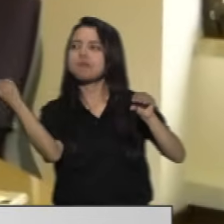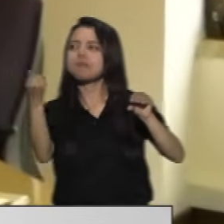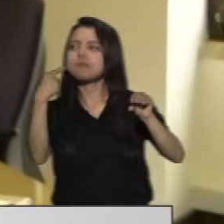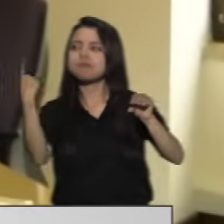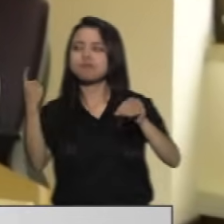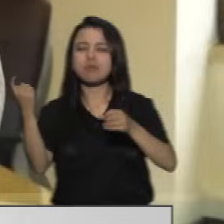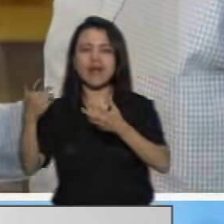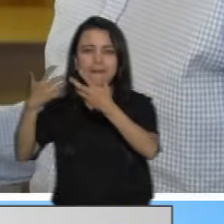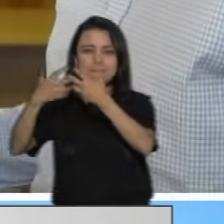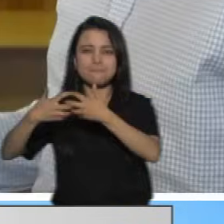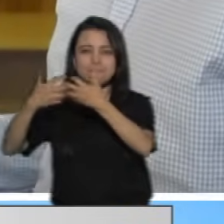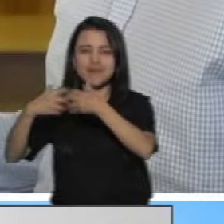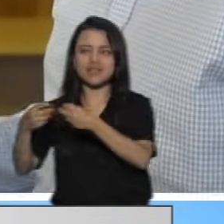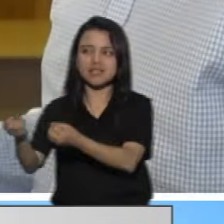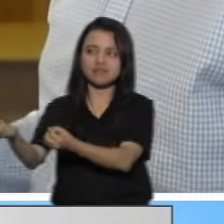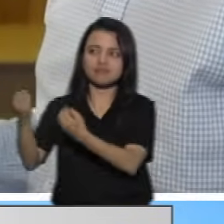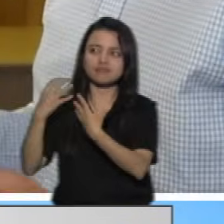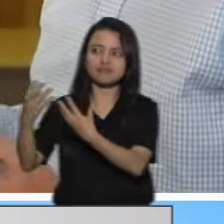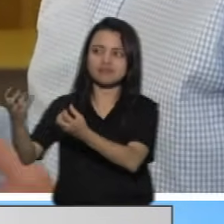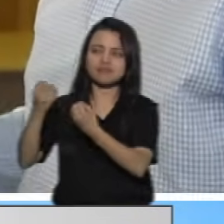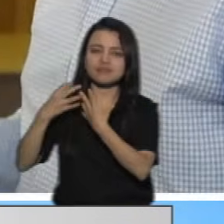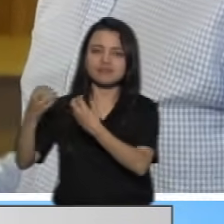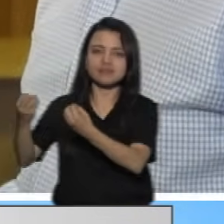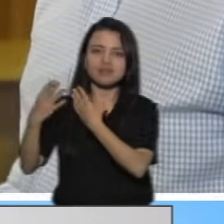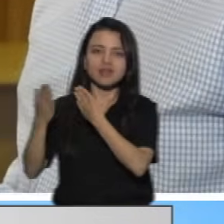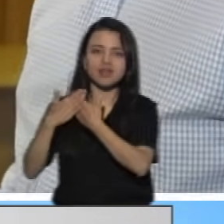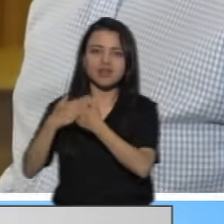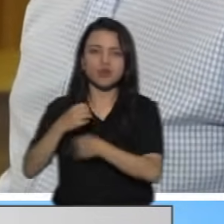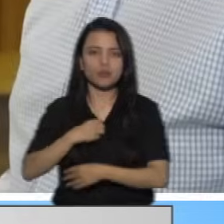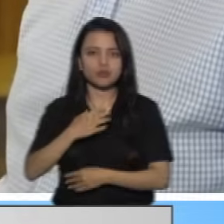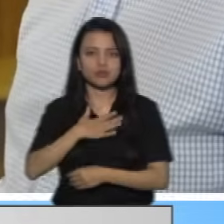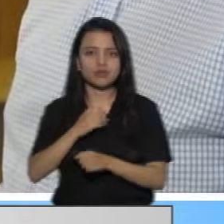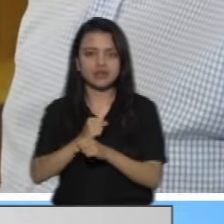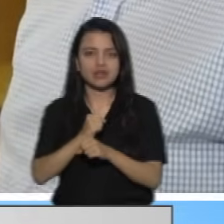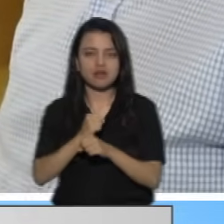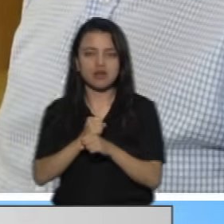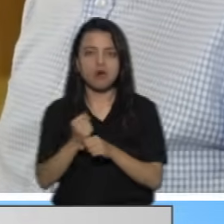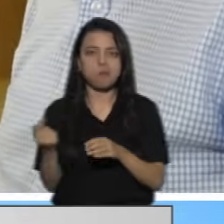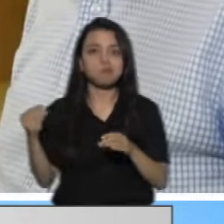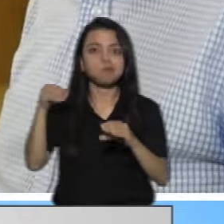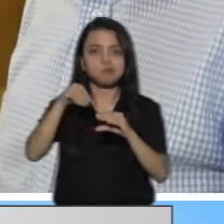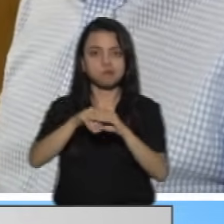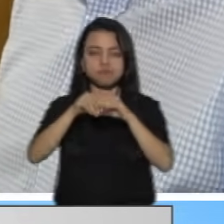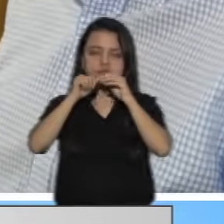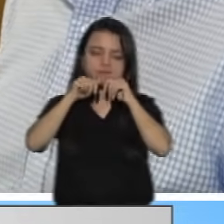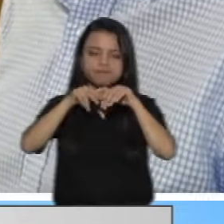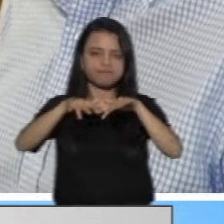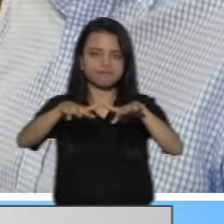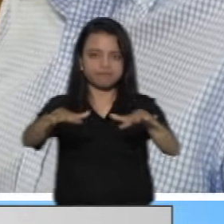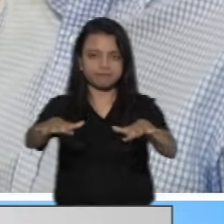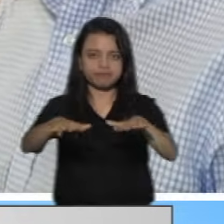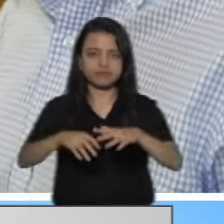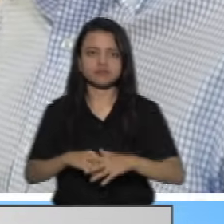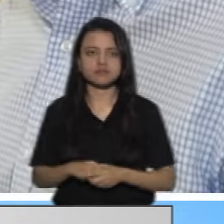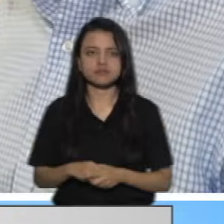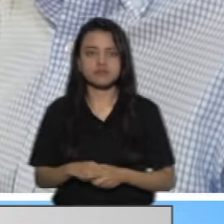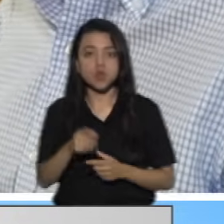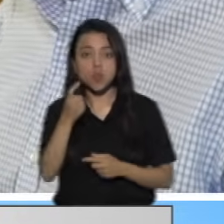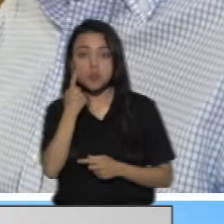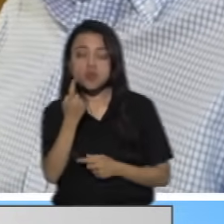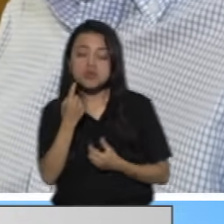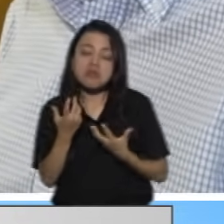unan y colectivamente le muestren al país y a las personas que están eventualmente buscando trabajo o están buscando cambiar de trabajo, cuáles